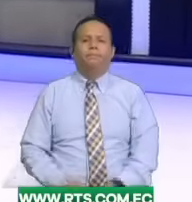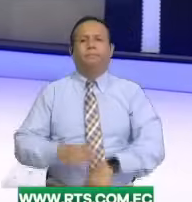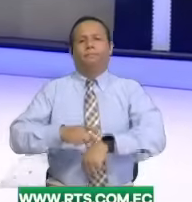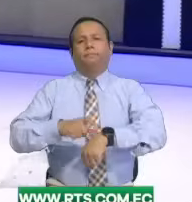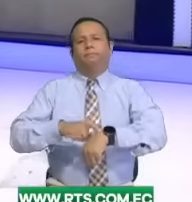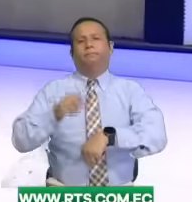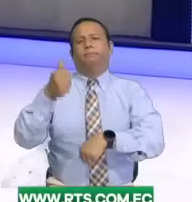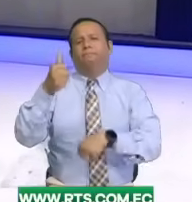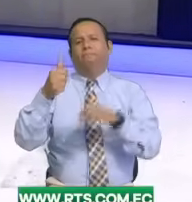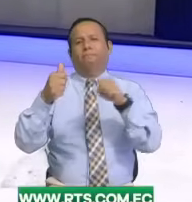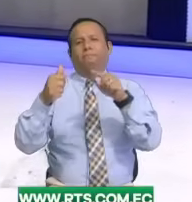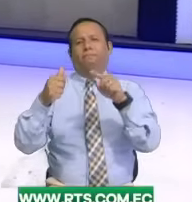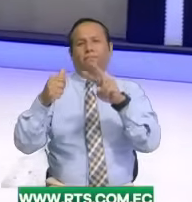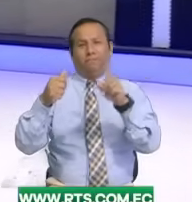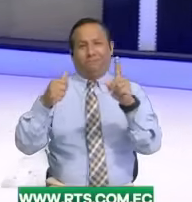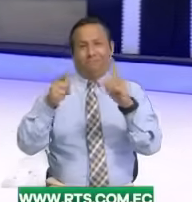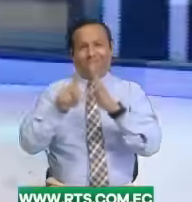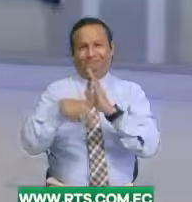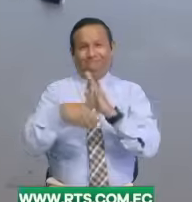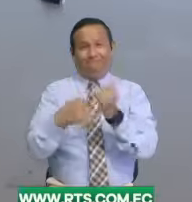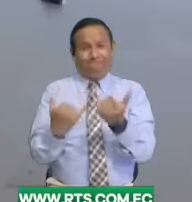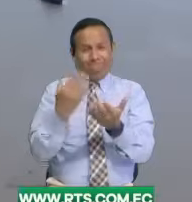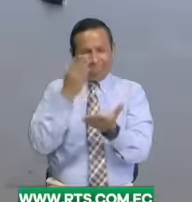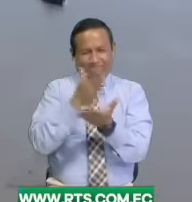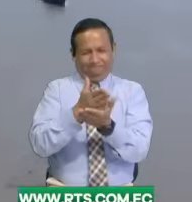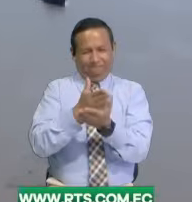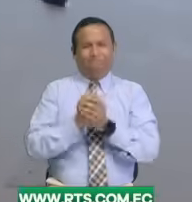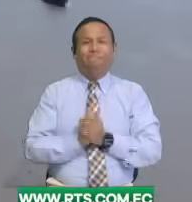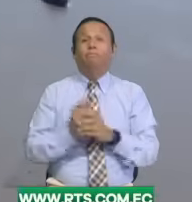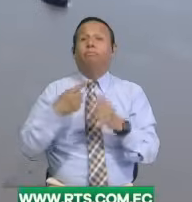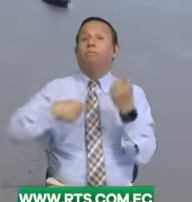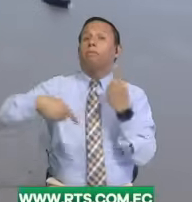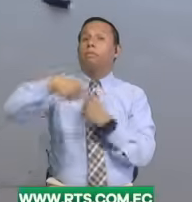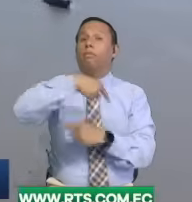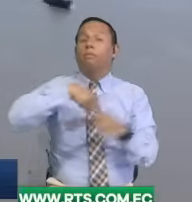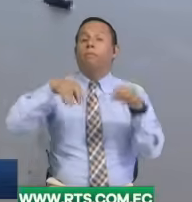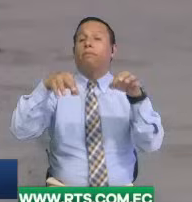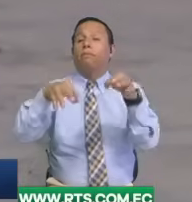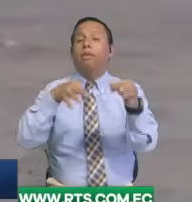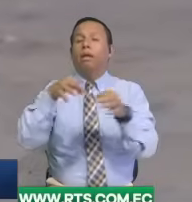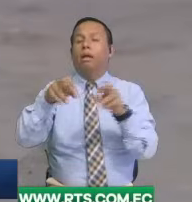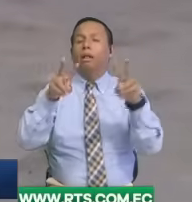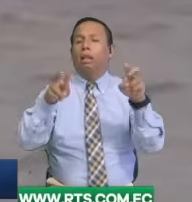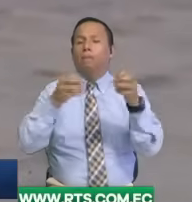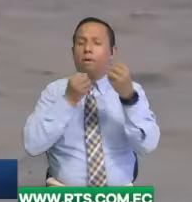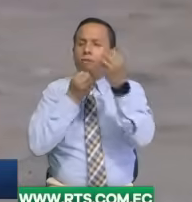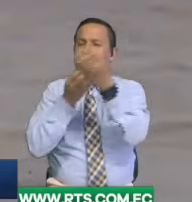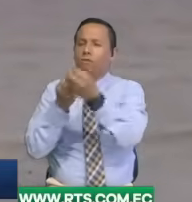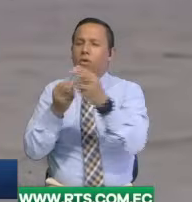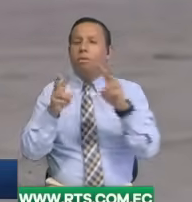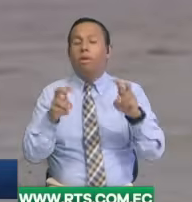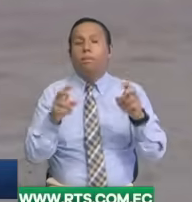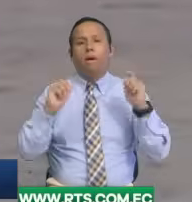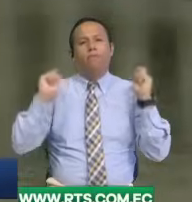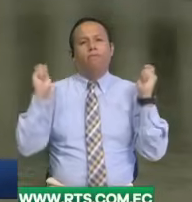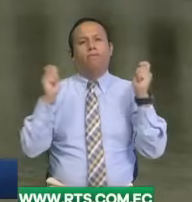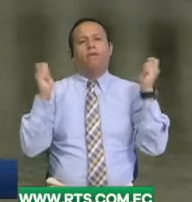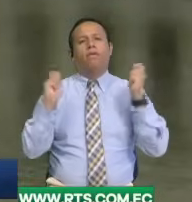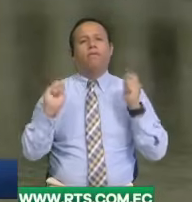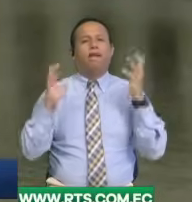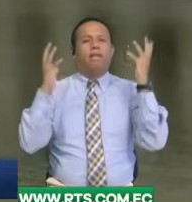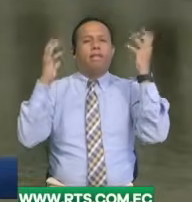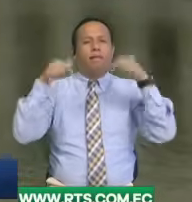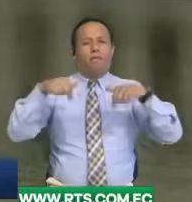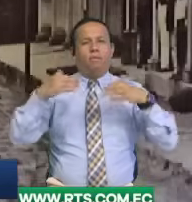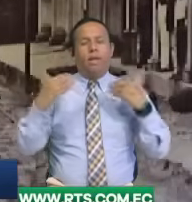22 horas con 21 minutos y es momento de un primer corte comercial, pero cuando regresemos en reportajes especiales por las fiestas de Guayaquil,